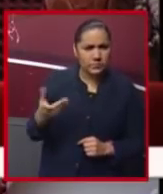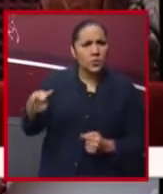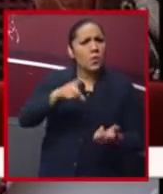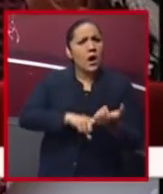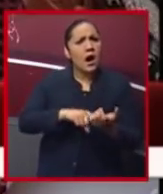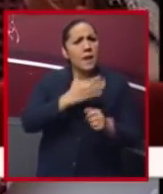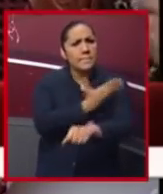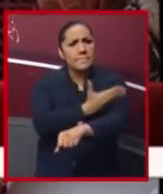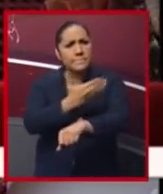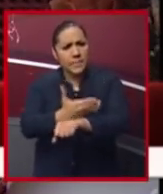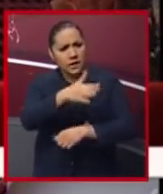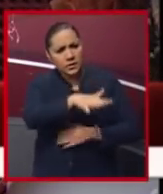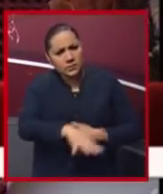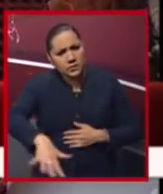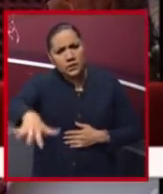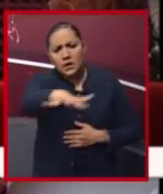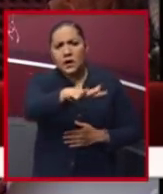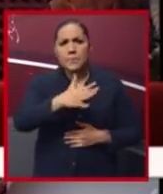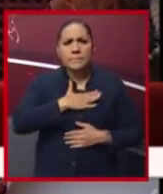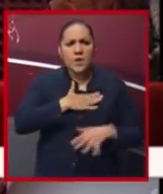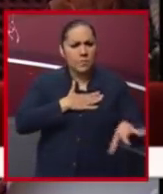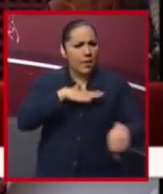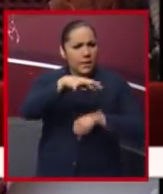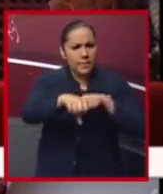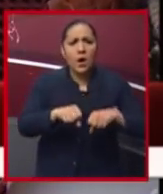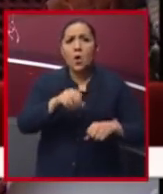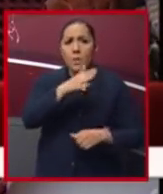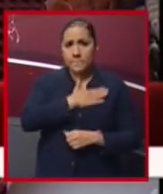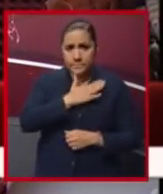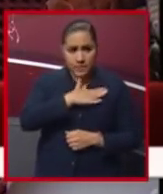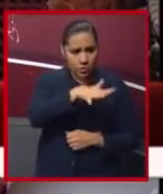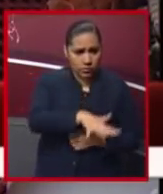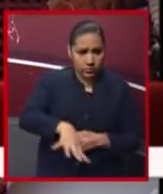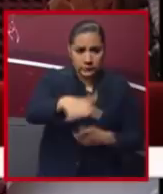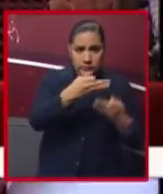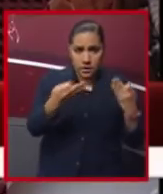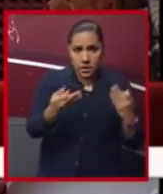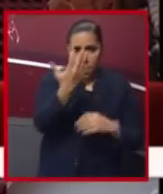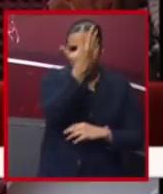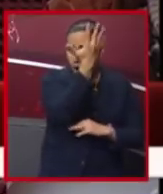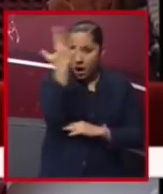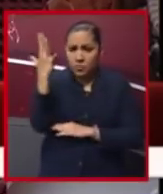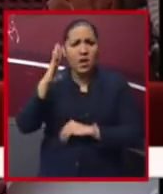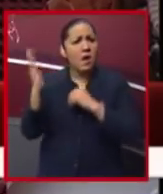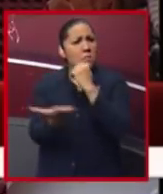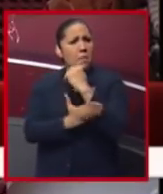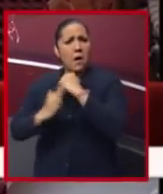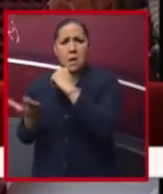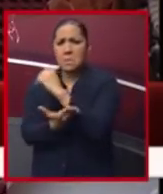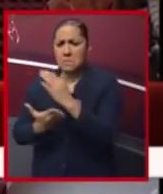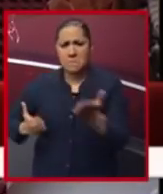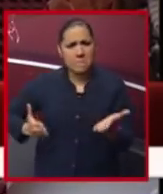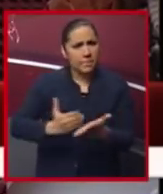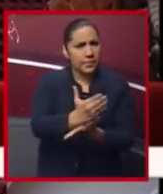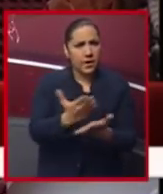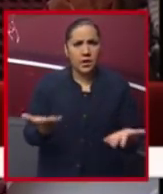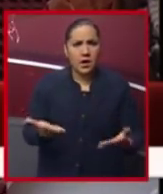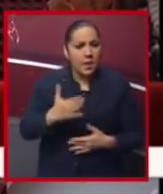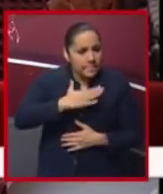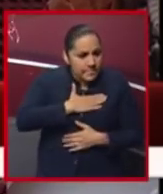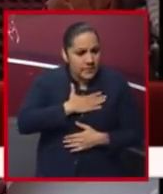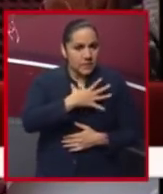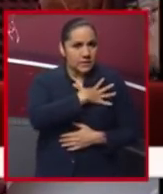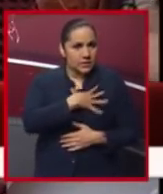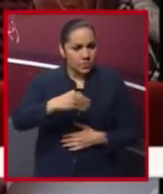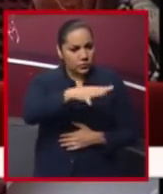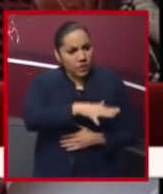porque no es justo para nosotros criar a nuestros hijos y que no tengan ni en dónde